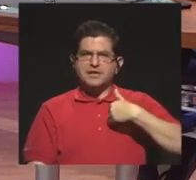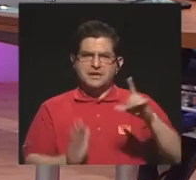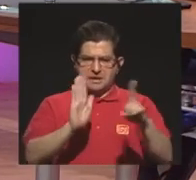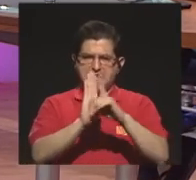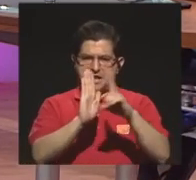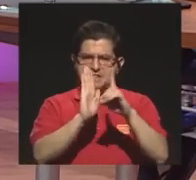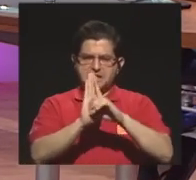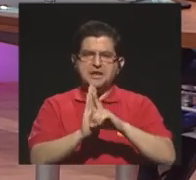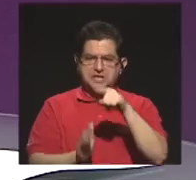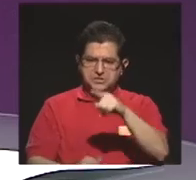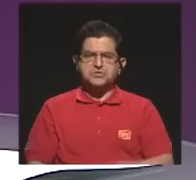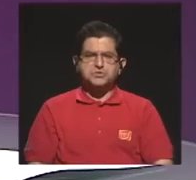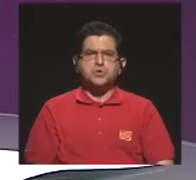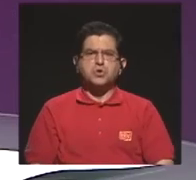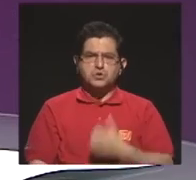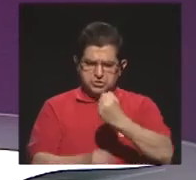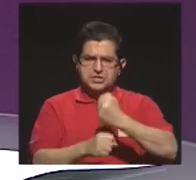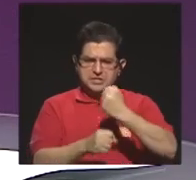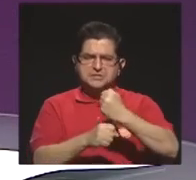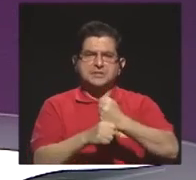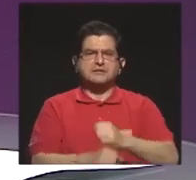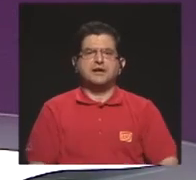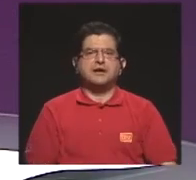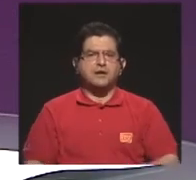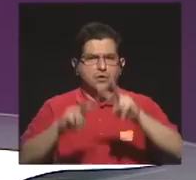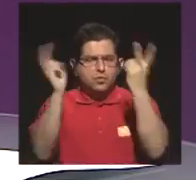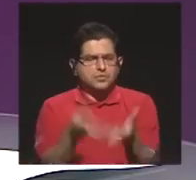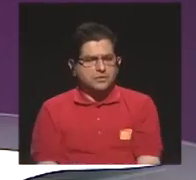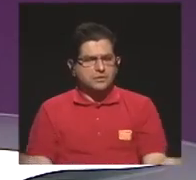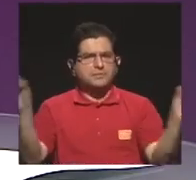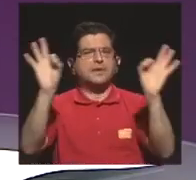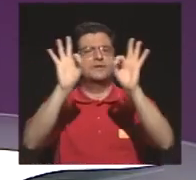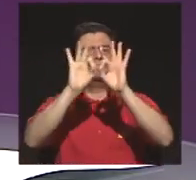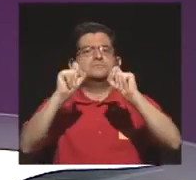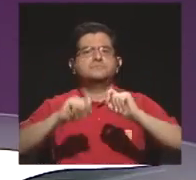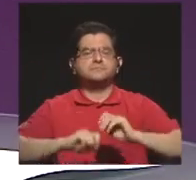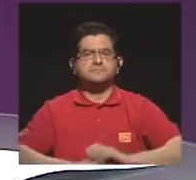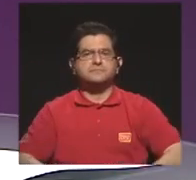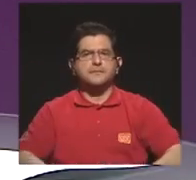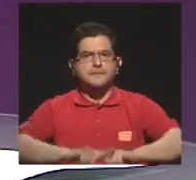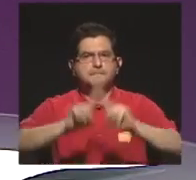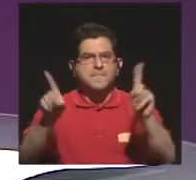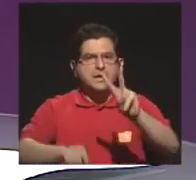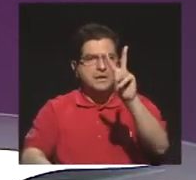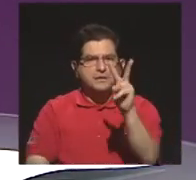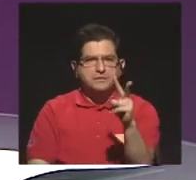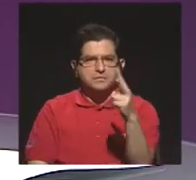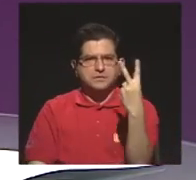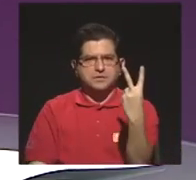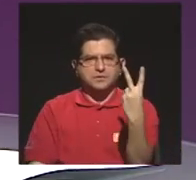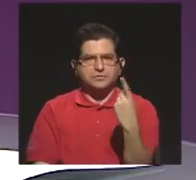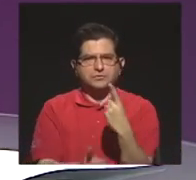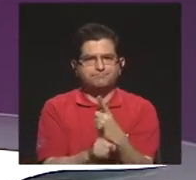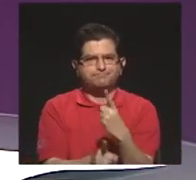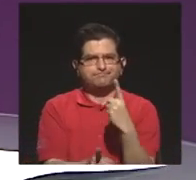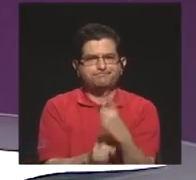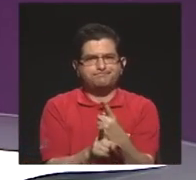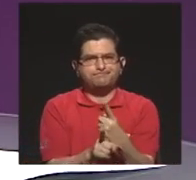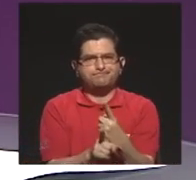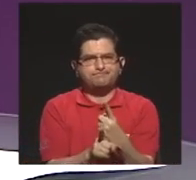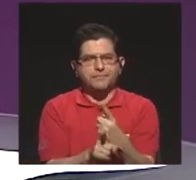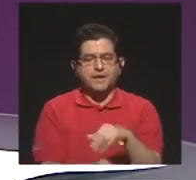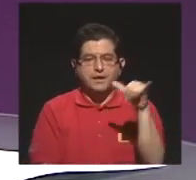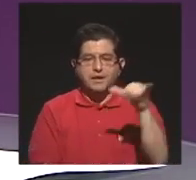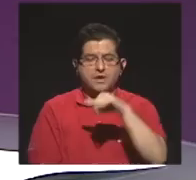derecho de llegar, ¿verdad? Ahí hay un tema ahí fundamental, ¿verdad? Pero en segundo lugar, efectivamente, Marta,